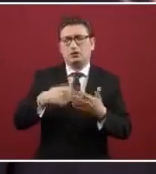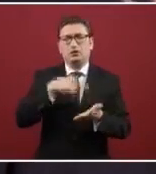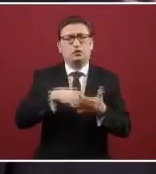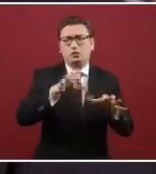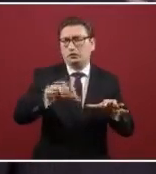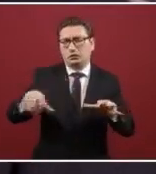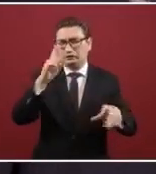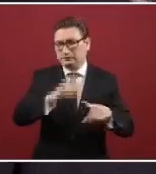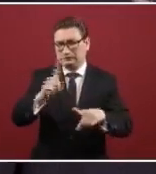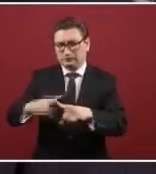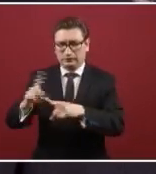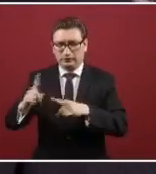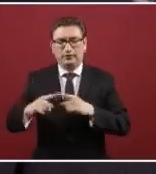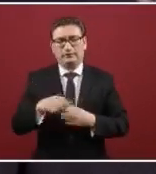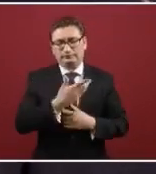sectores.